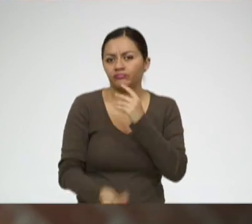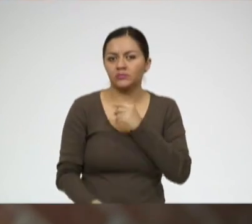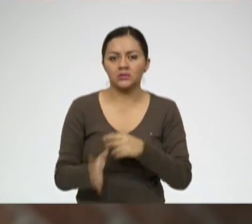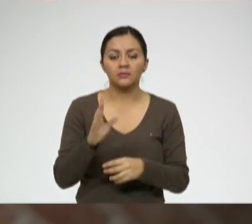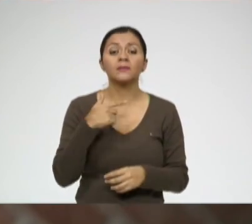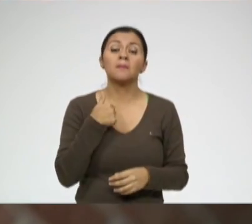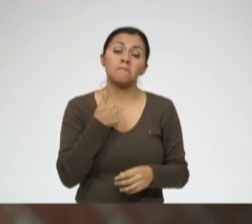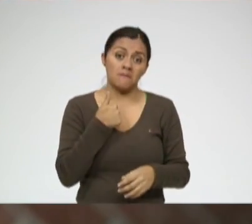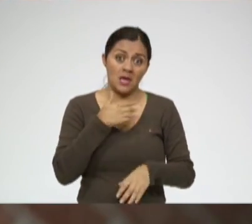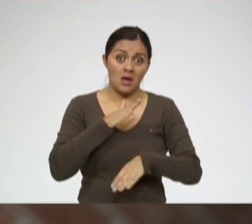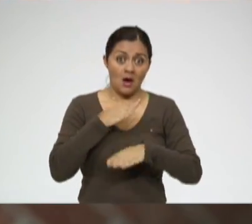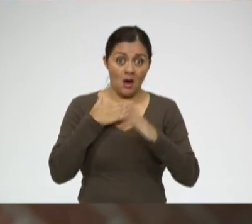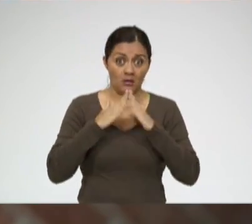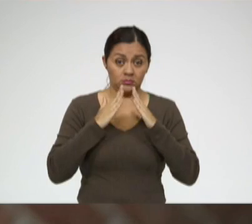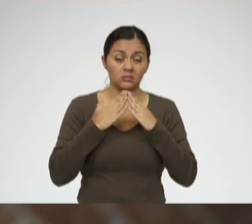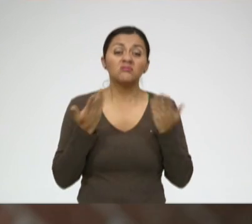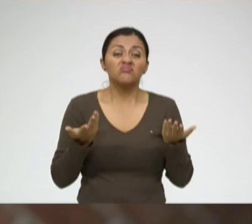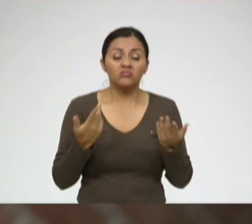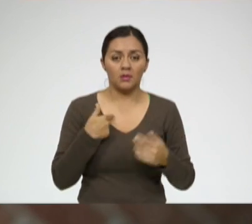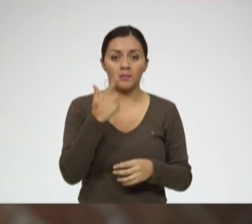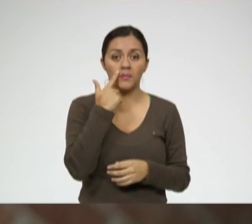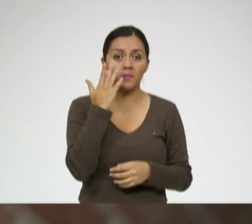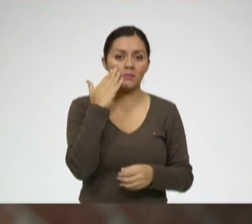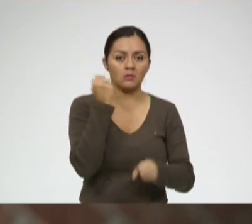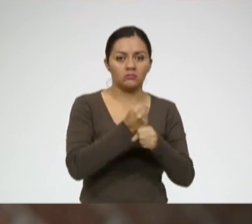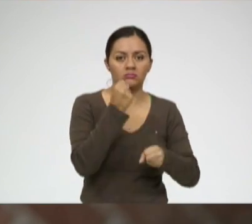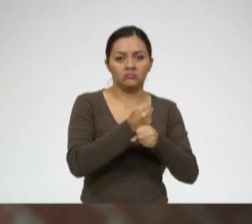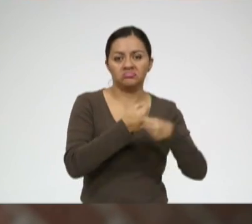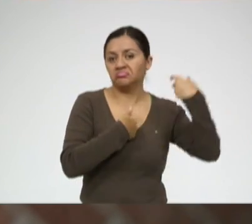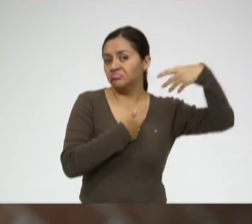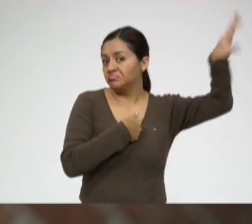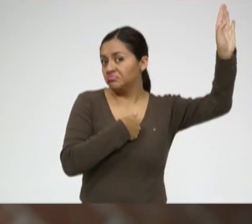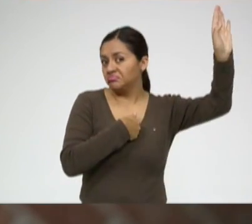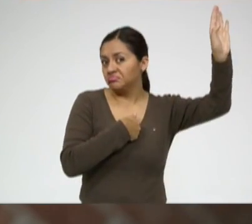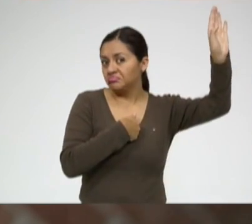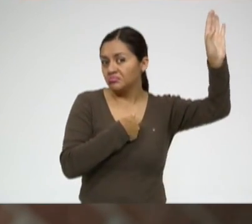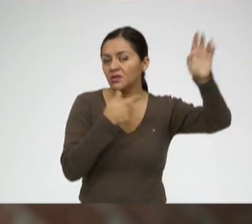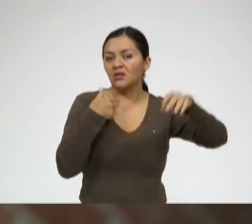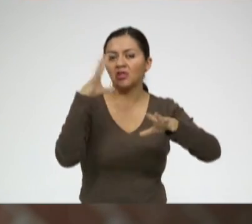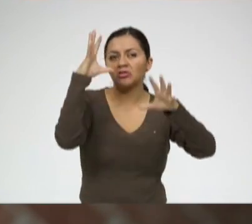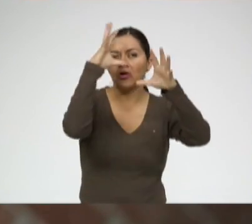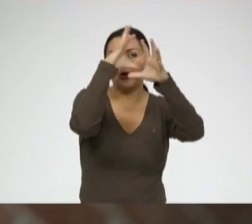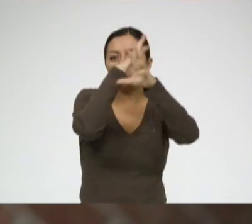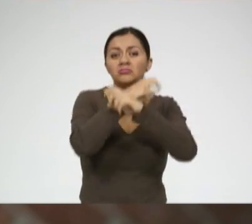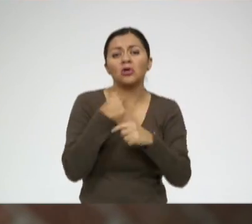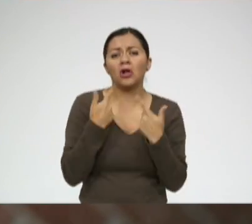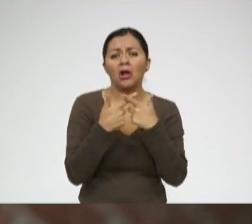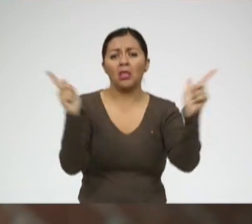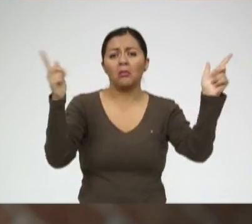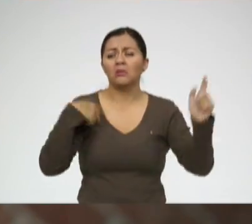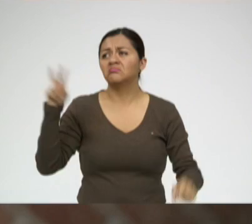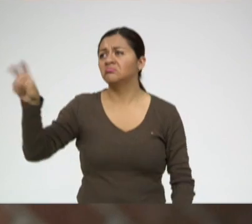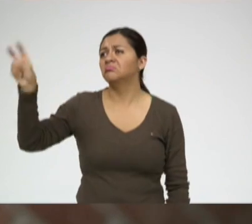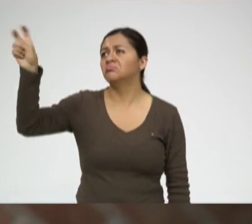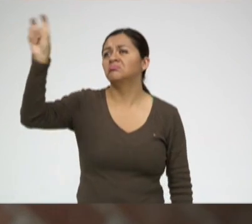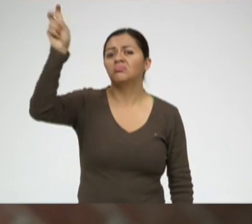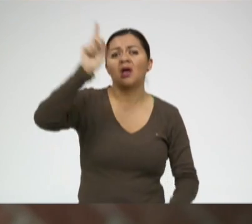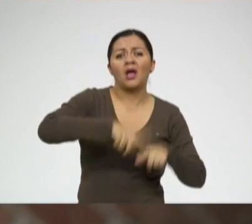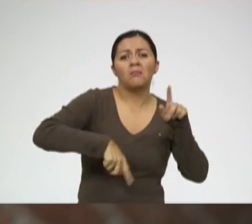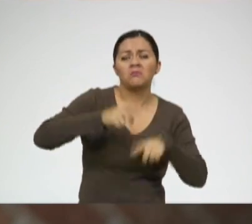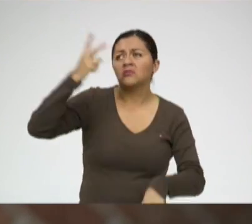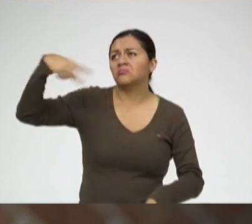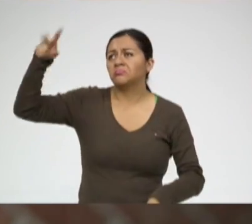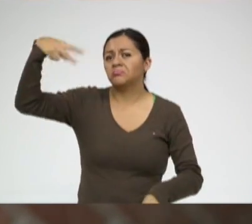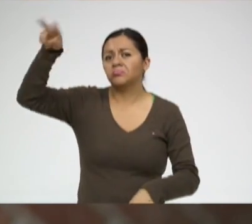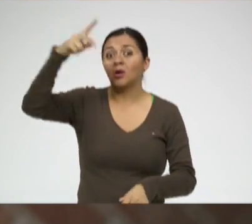mi papá trabajaban, llegaban tarde y yo tenía mucha libertad para hacer eso, o sea, para escaparme, para salir. O sea, yo supuestamente